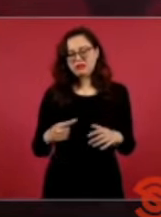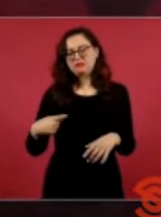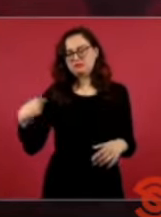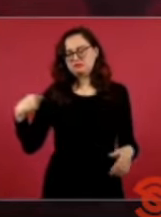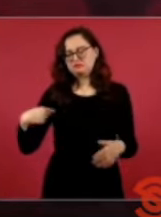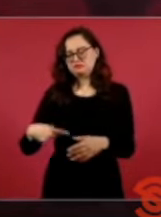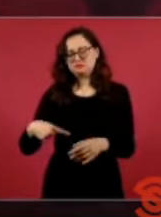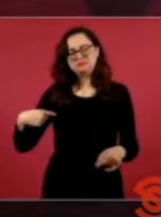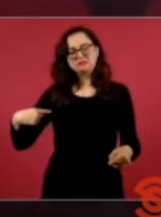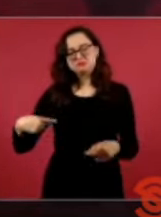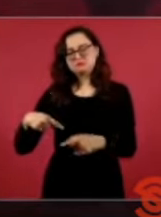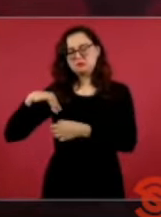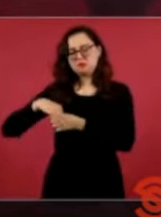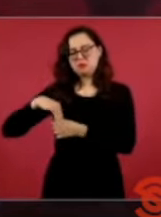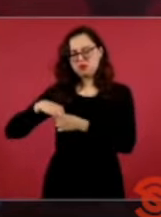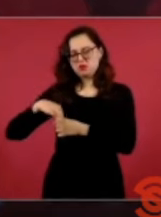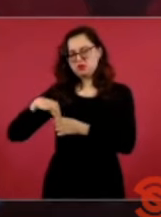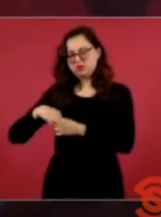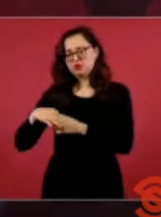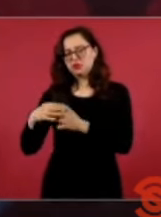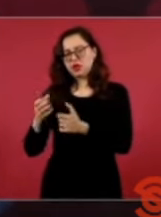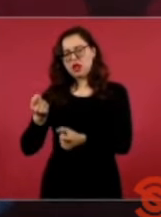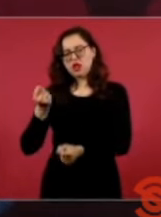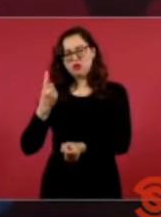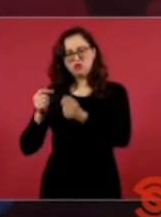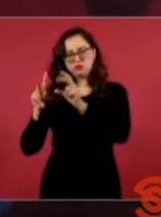electoral para decir otras cosas.